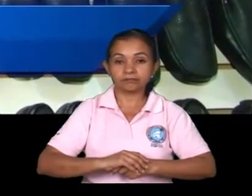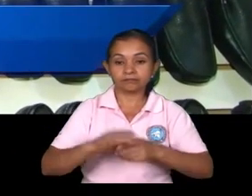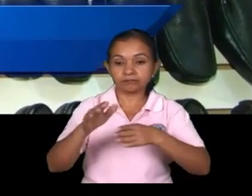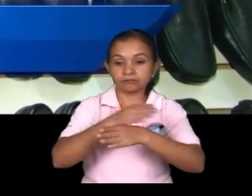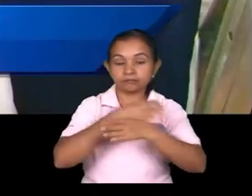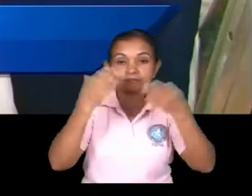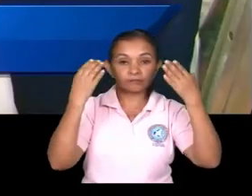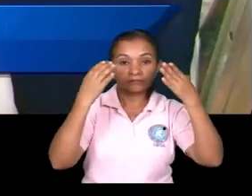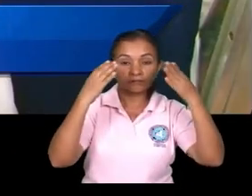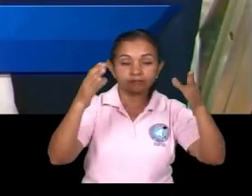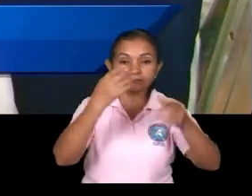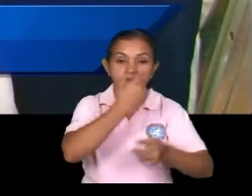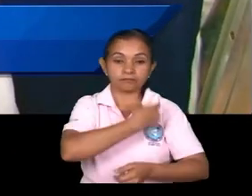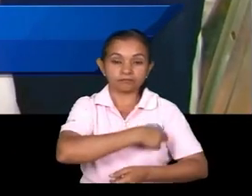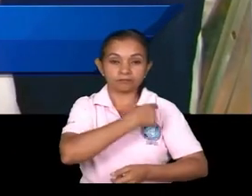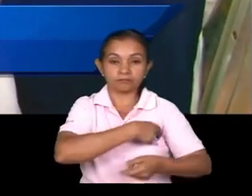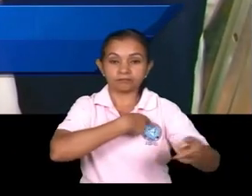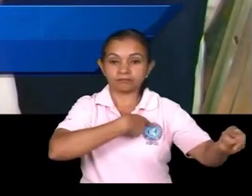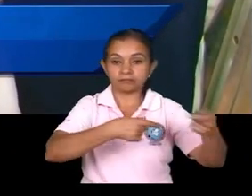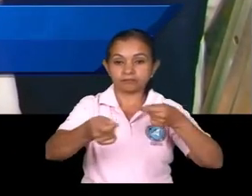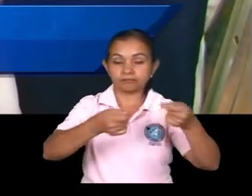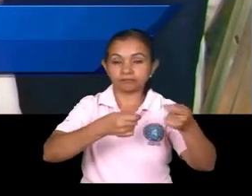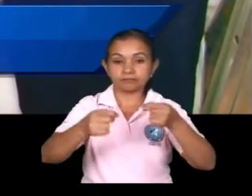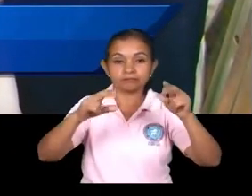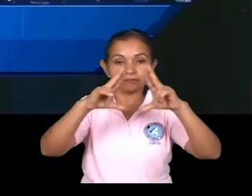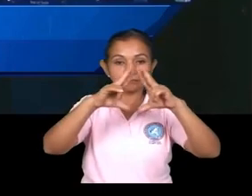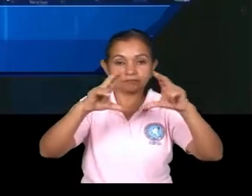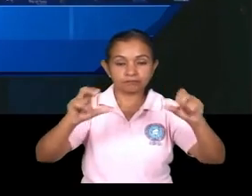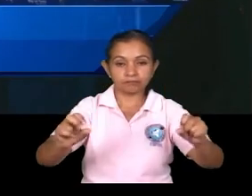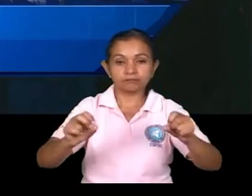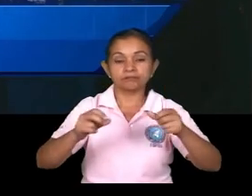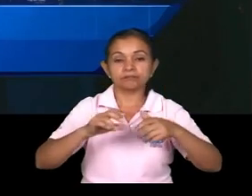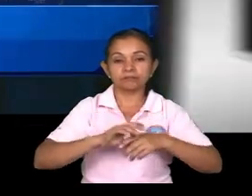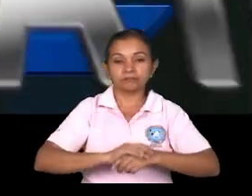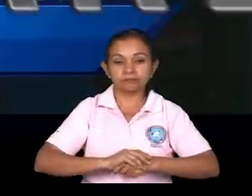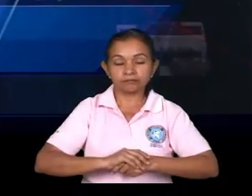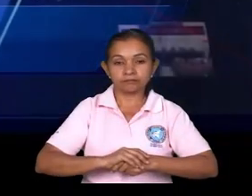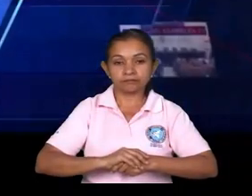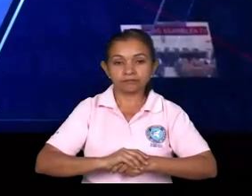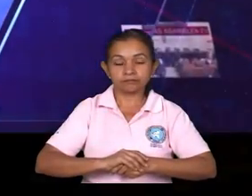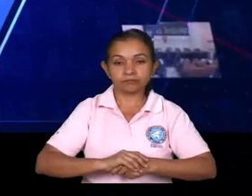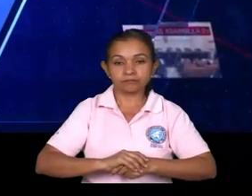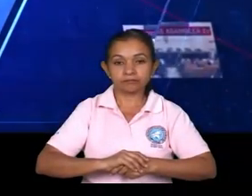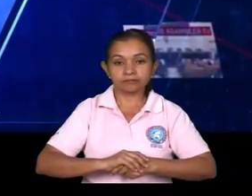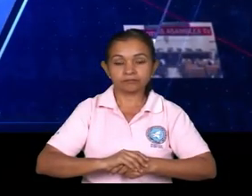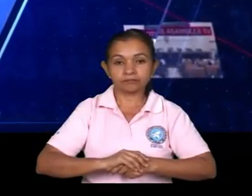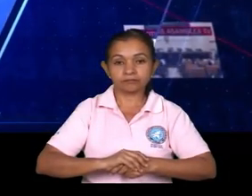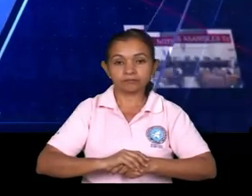Variedad de artículos escolares abarrotan mercados capitalinos.